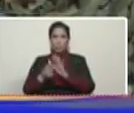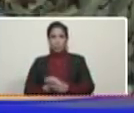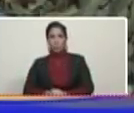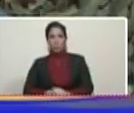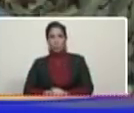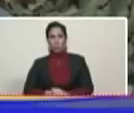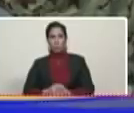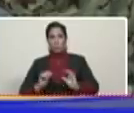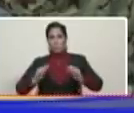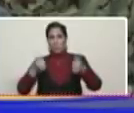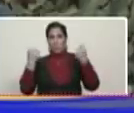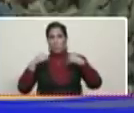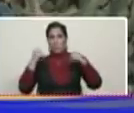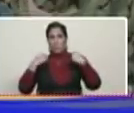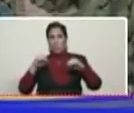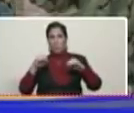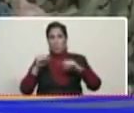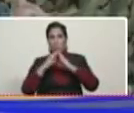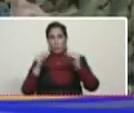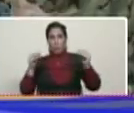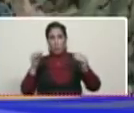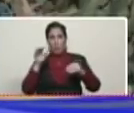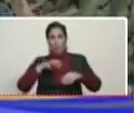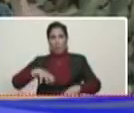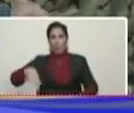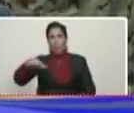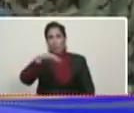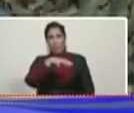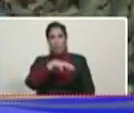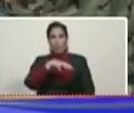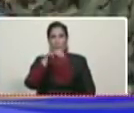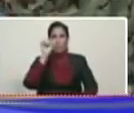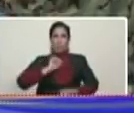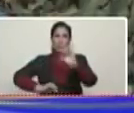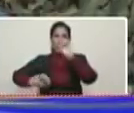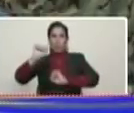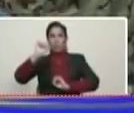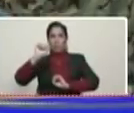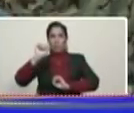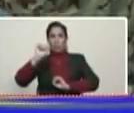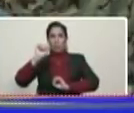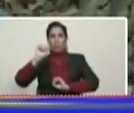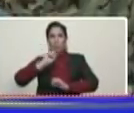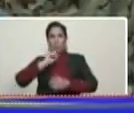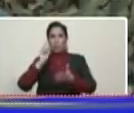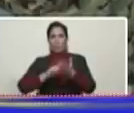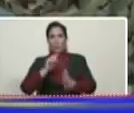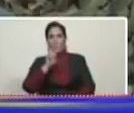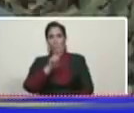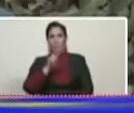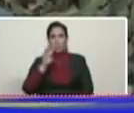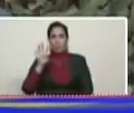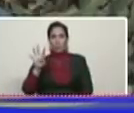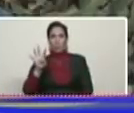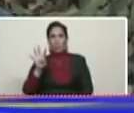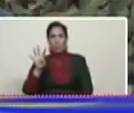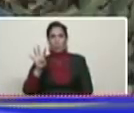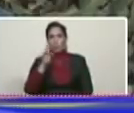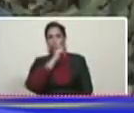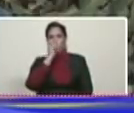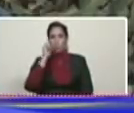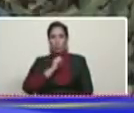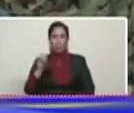los preparativos en todas las regiones de defensa integral, las 8 regiones, en los 24 zonas de